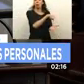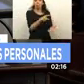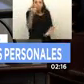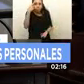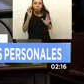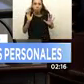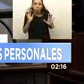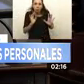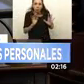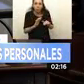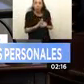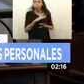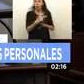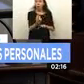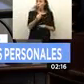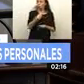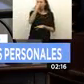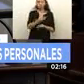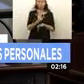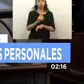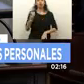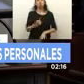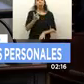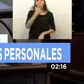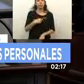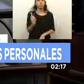y que nos acusaban prácticamente de ser casi social